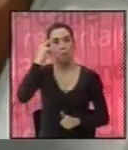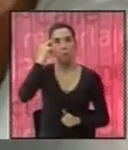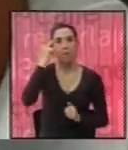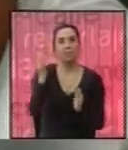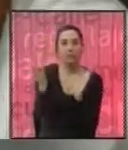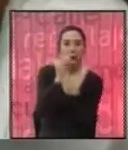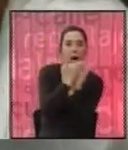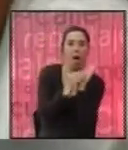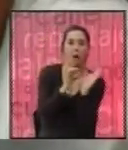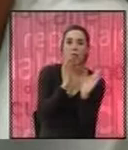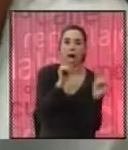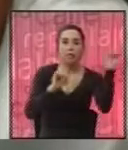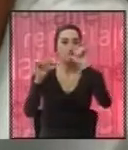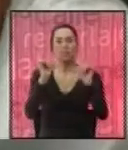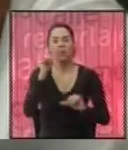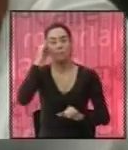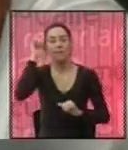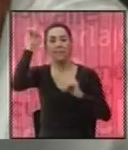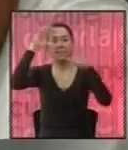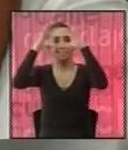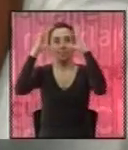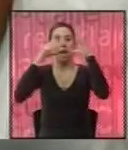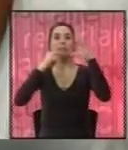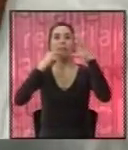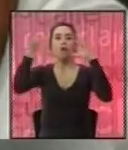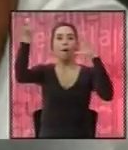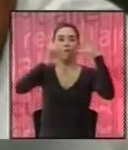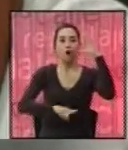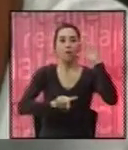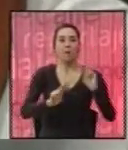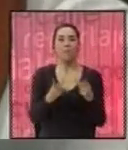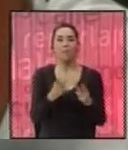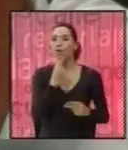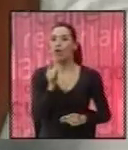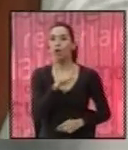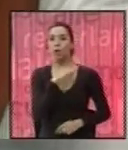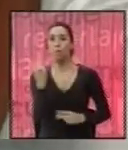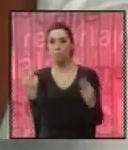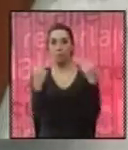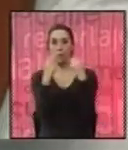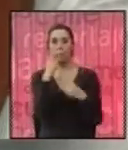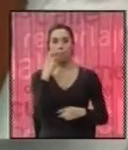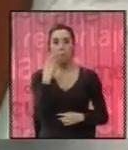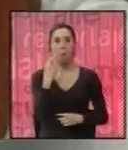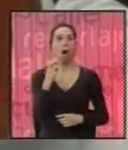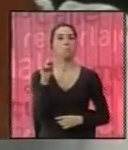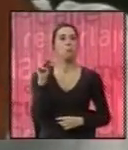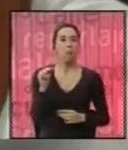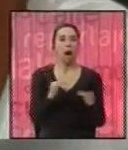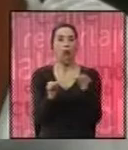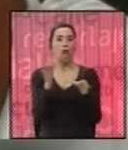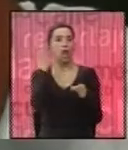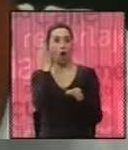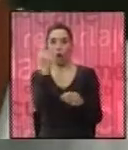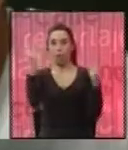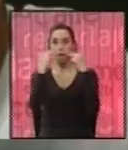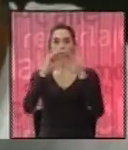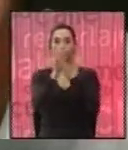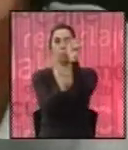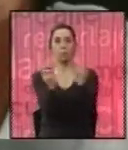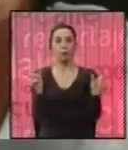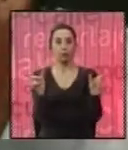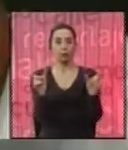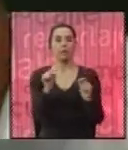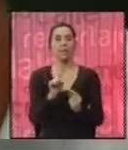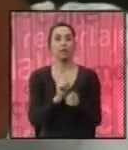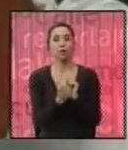datos científicos. Lo único que quieres es volver con vida porque no quieres morir frente a tus padres, a tu novia, a toda la gente que te está mirando.